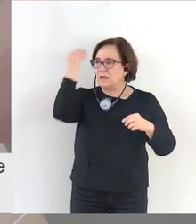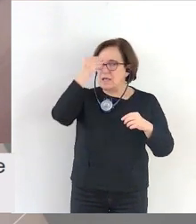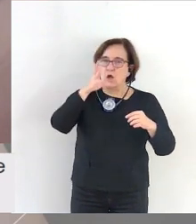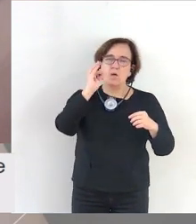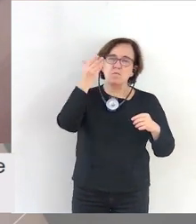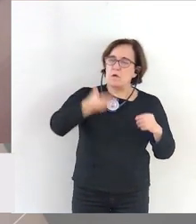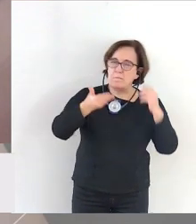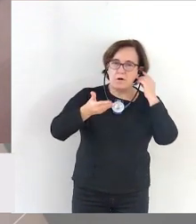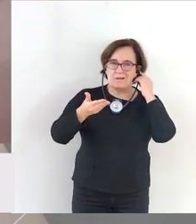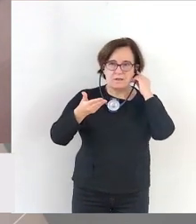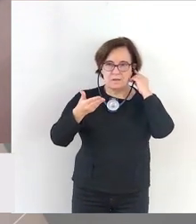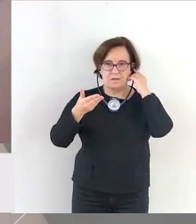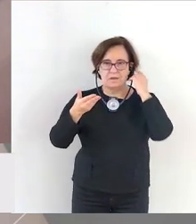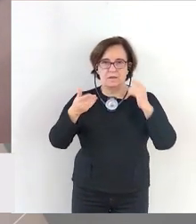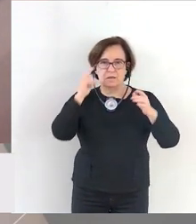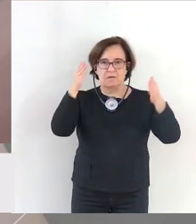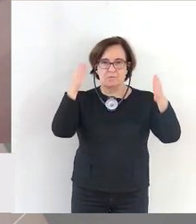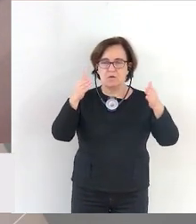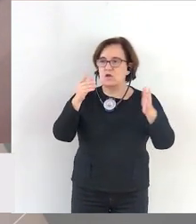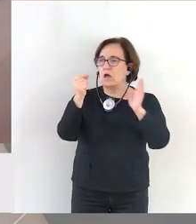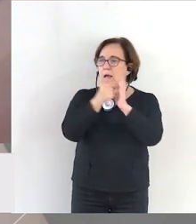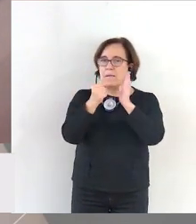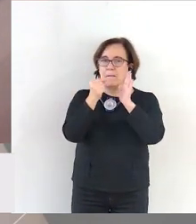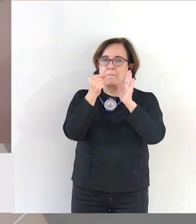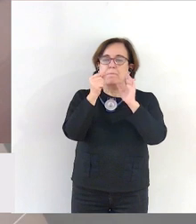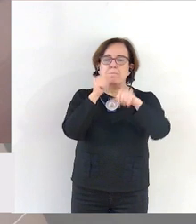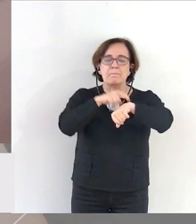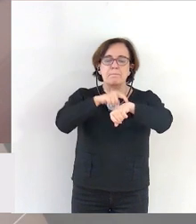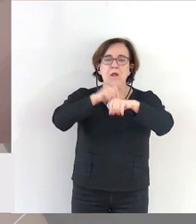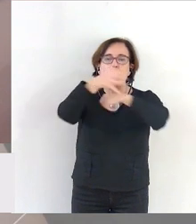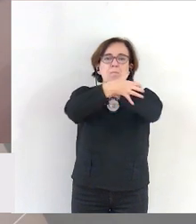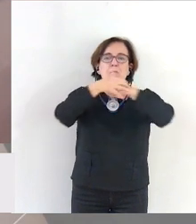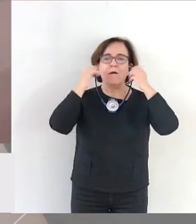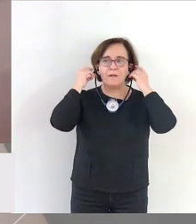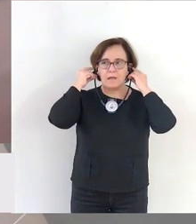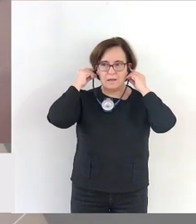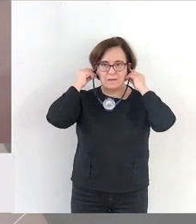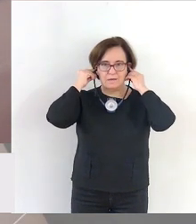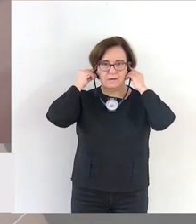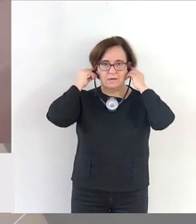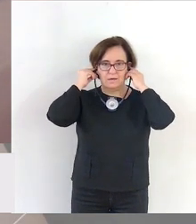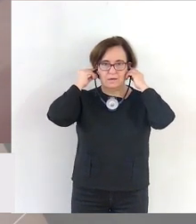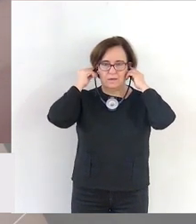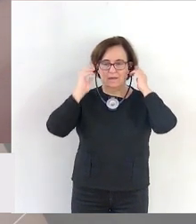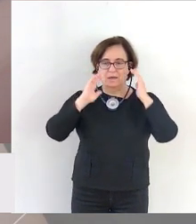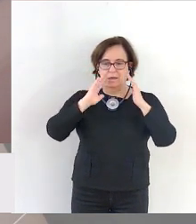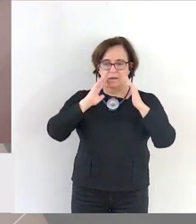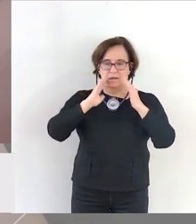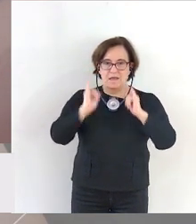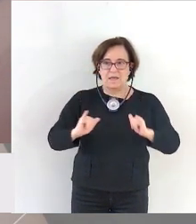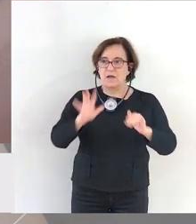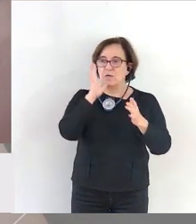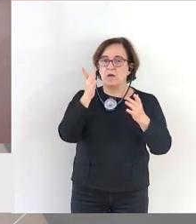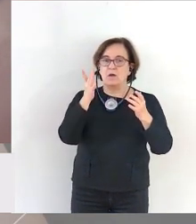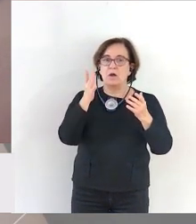el dedicarle unos minutos al tema de la pobreza energética y ver la relación que tiene con la